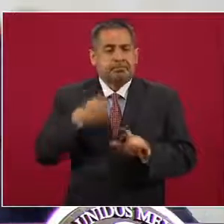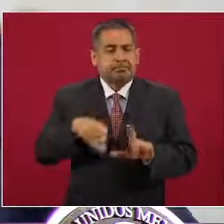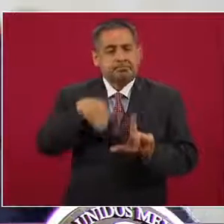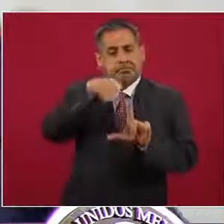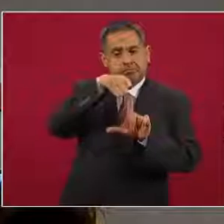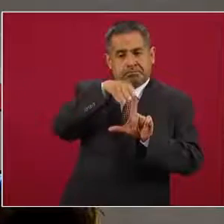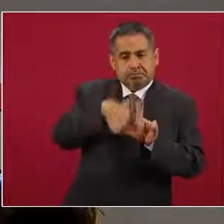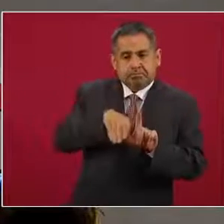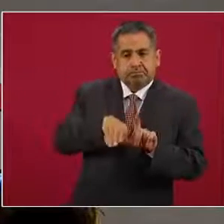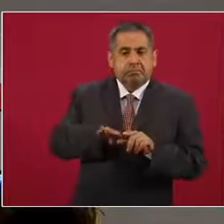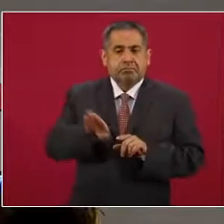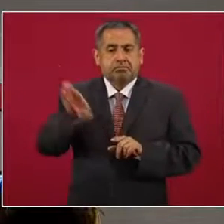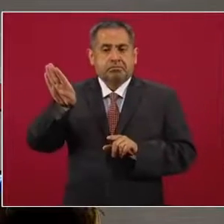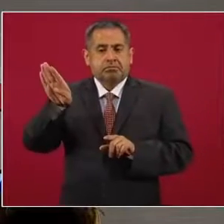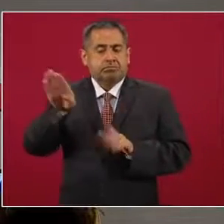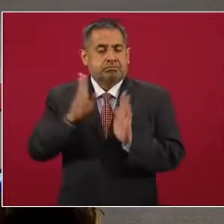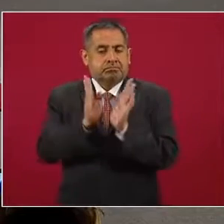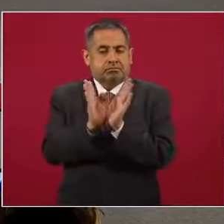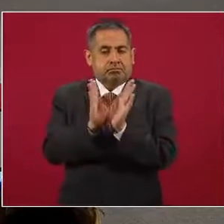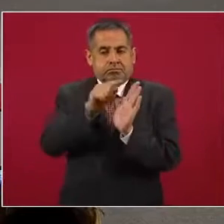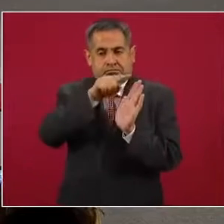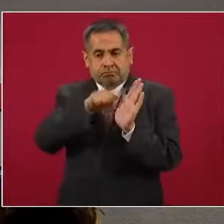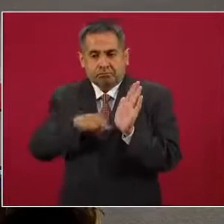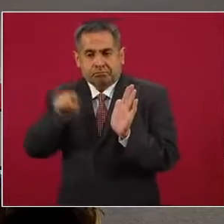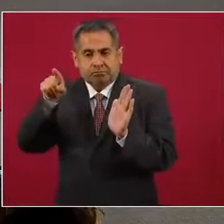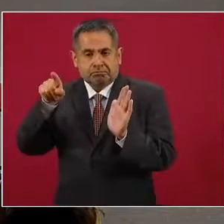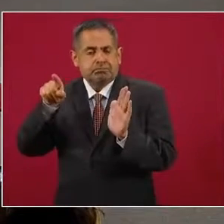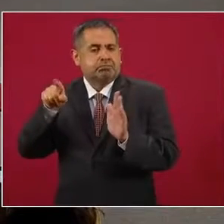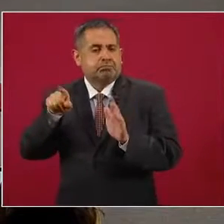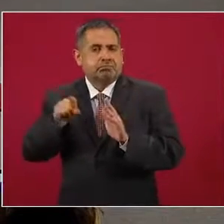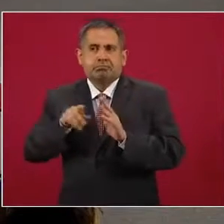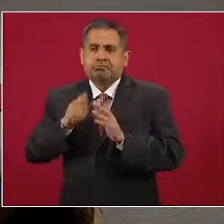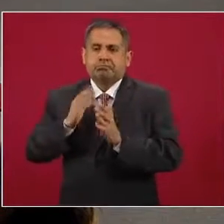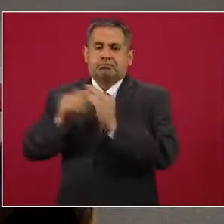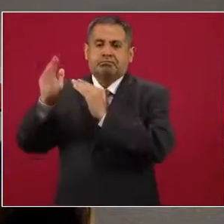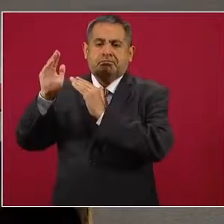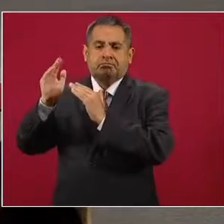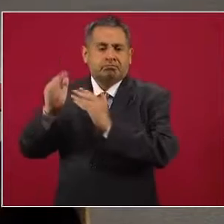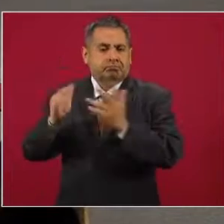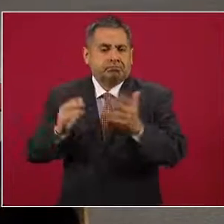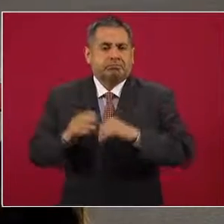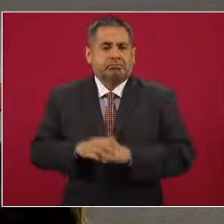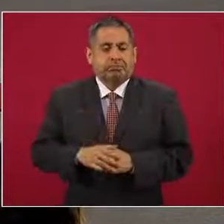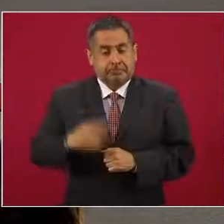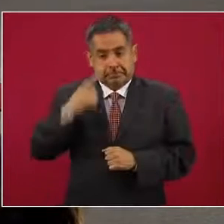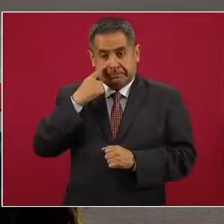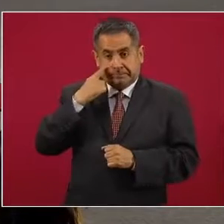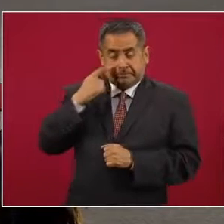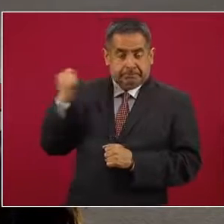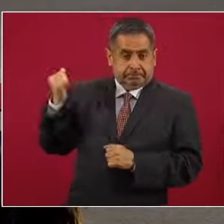está sucediendo tiene que ver con nuestro pronóstico. Caímos